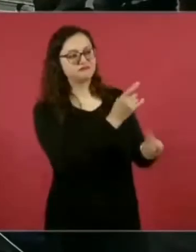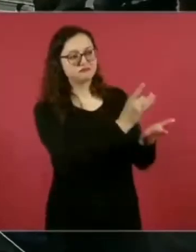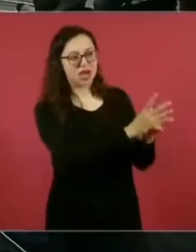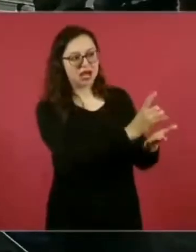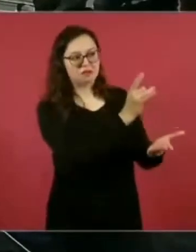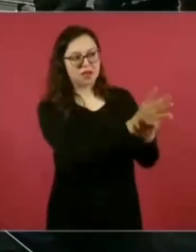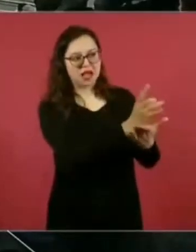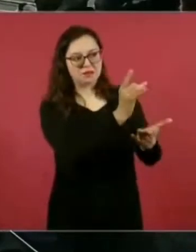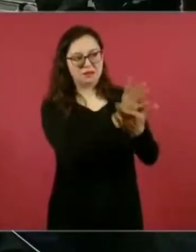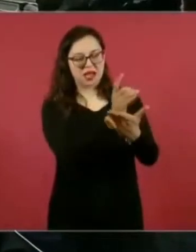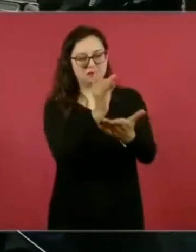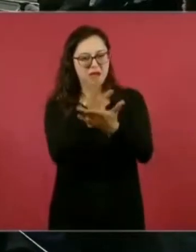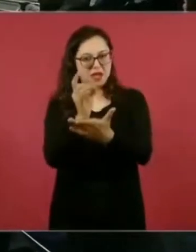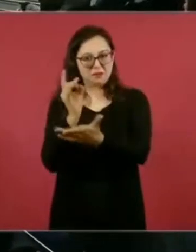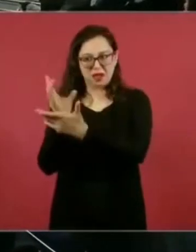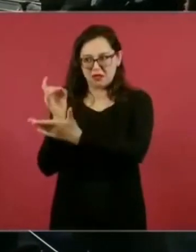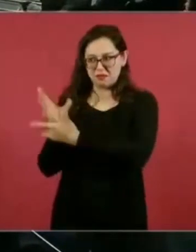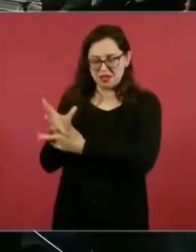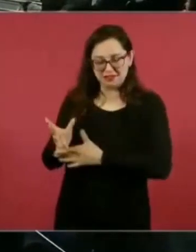les ha salido